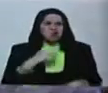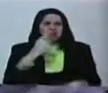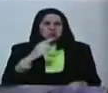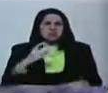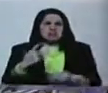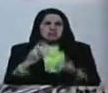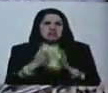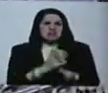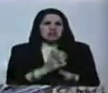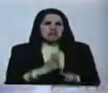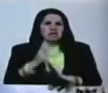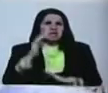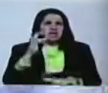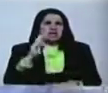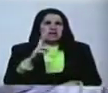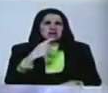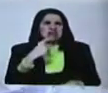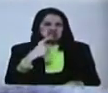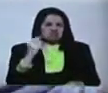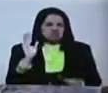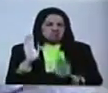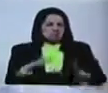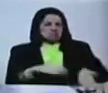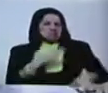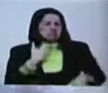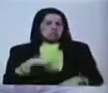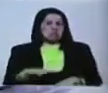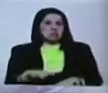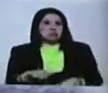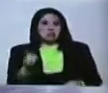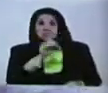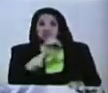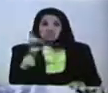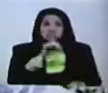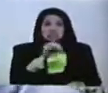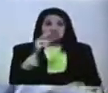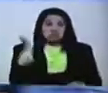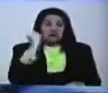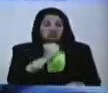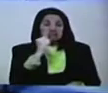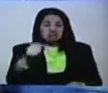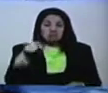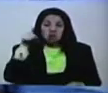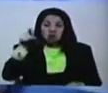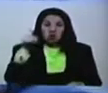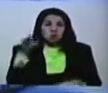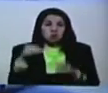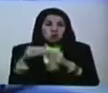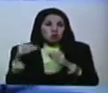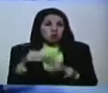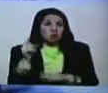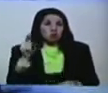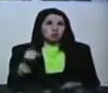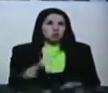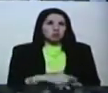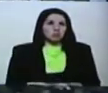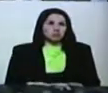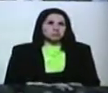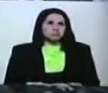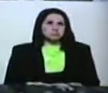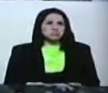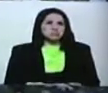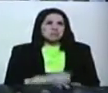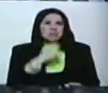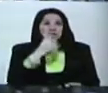era nosotros que nos damos asco, más asco son ellos porque son asesinos. Ocariz olvidó garantizar la seguridad de